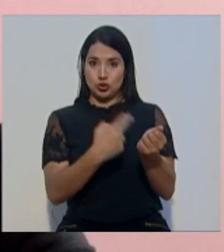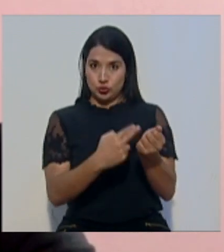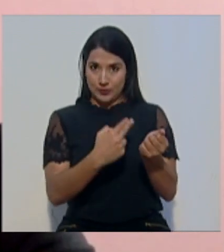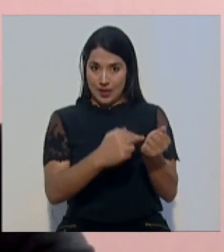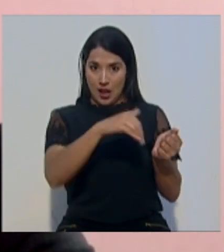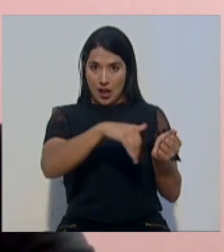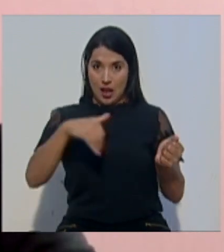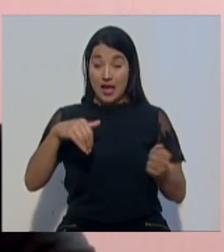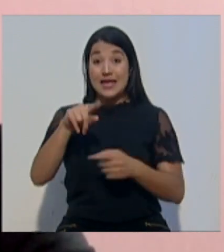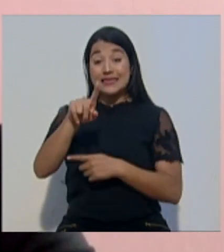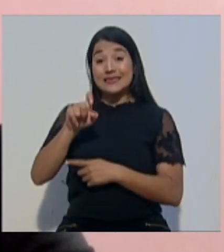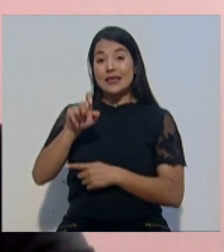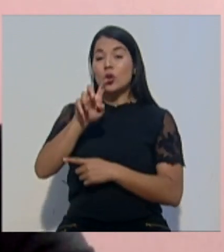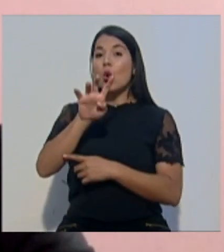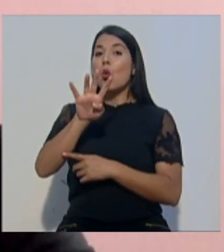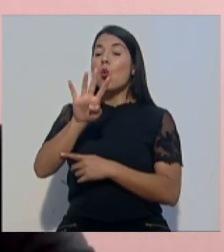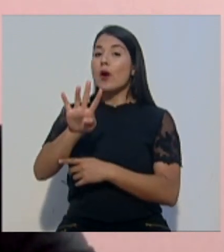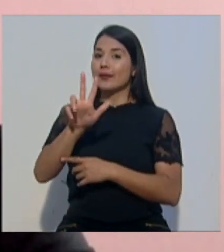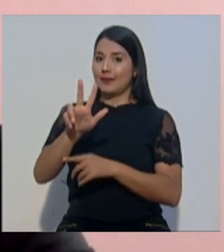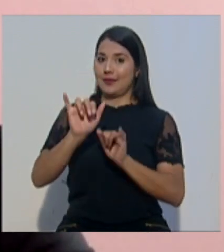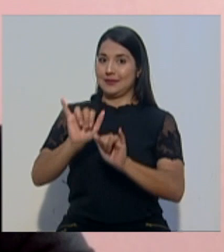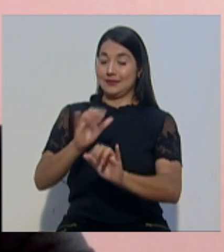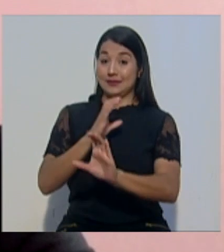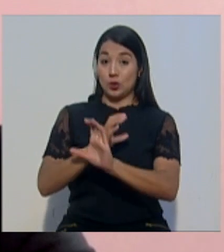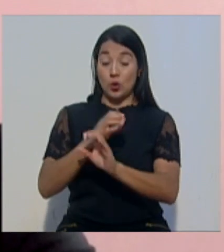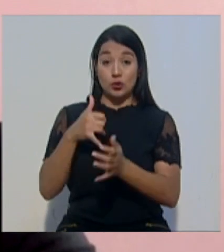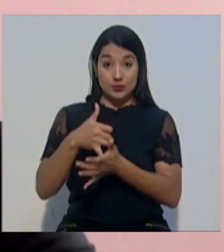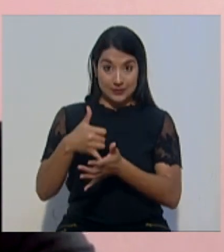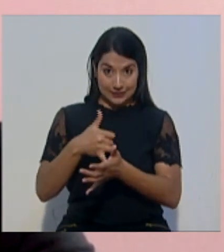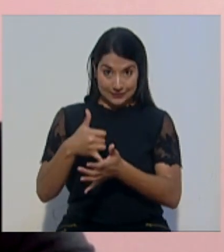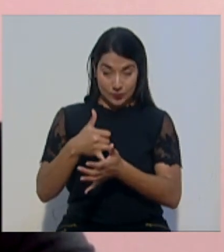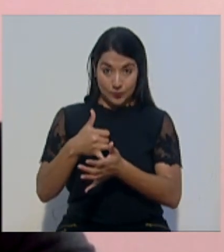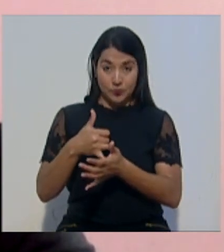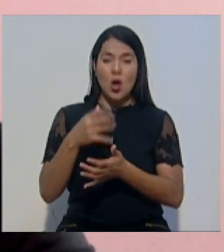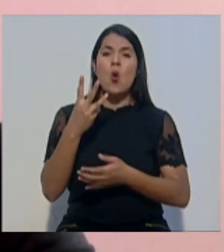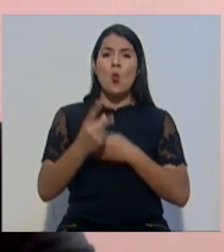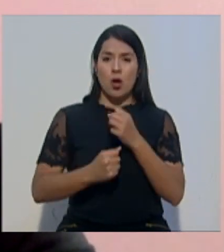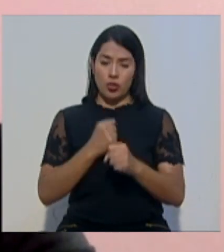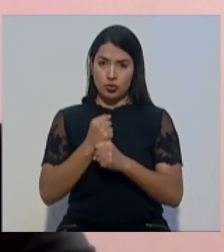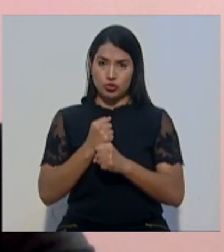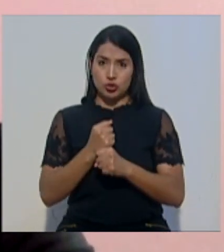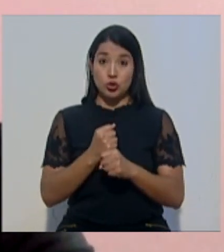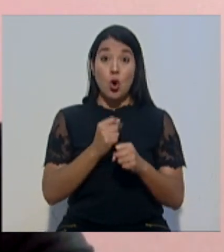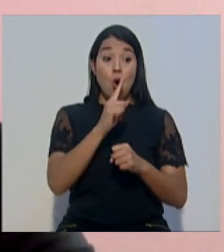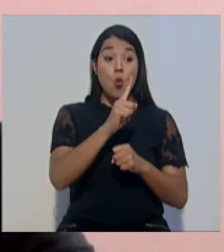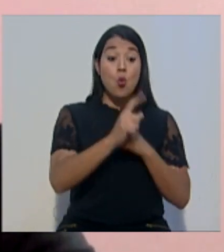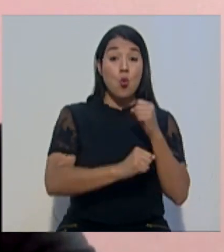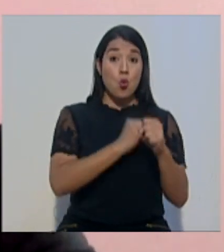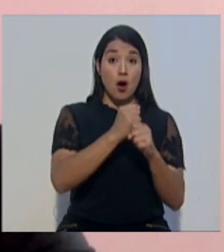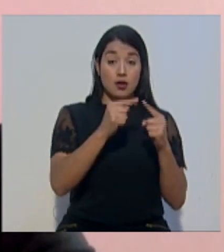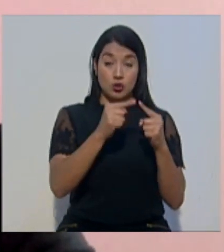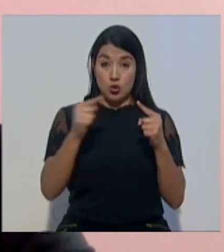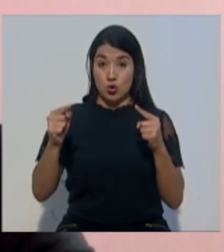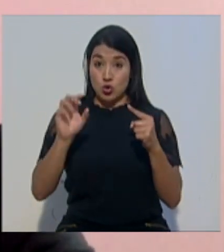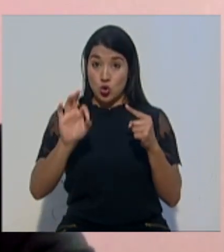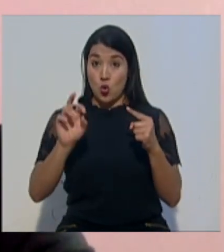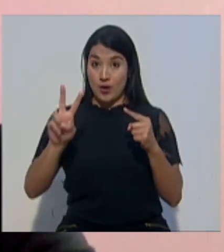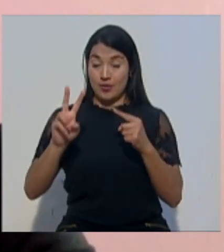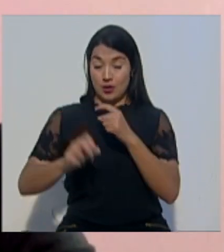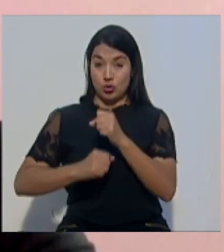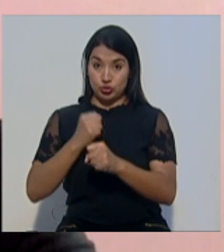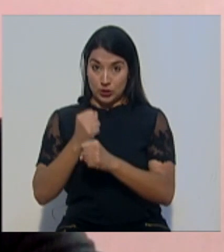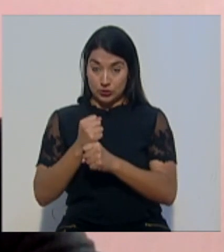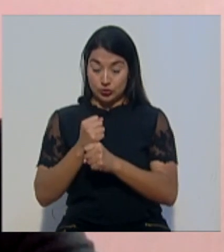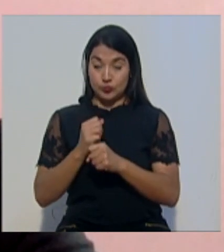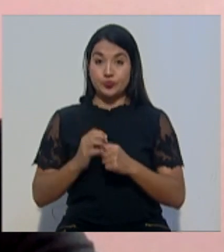hospitalización, 143 de ellas en cuidados intensivos. Y el rango de edad va desde el año hasta los 92